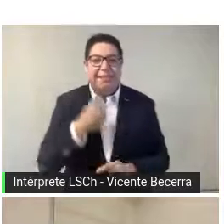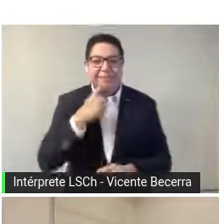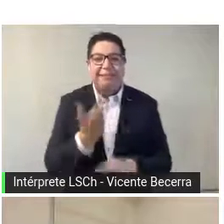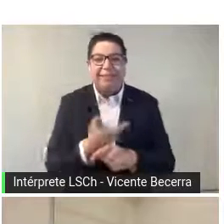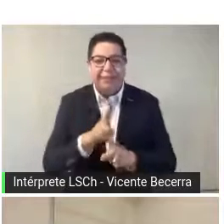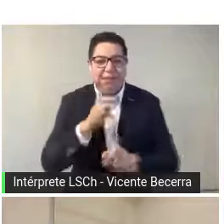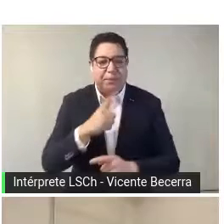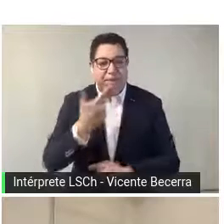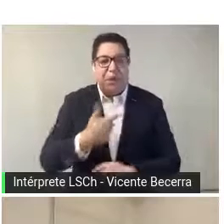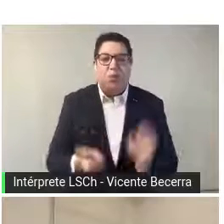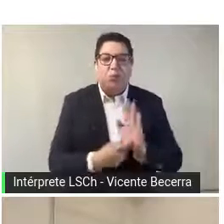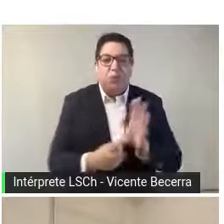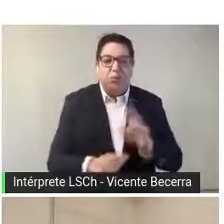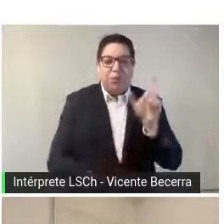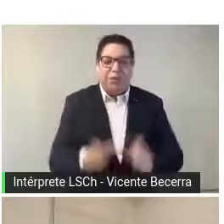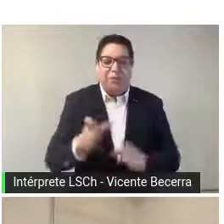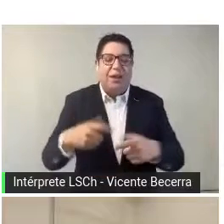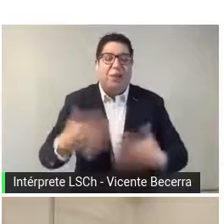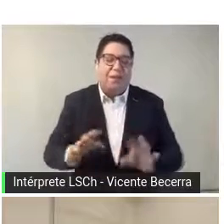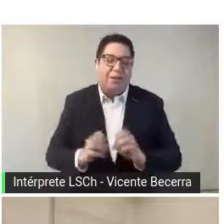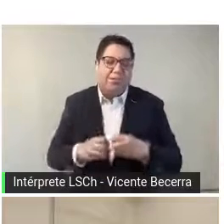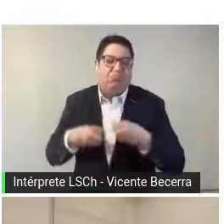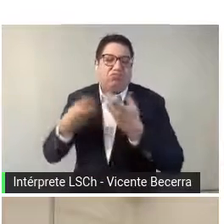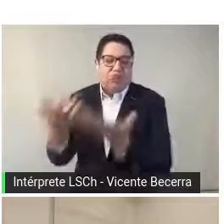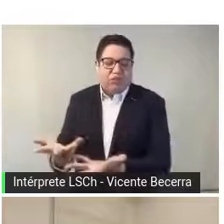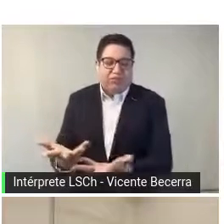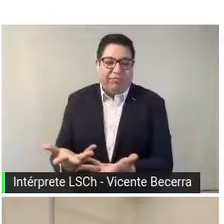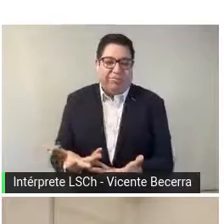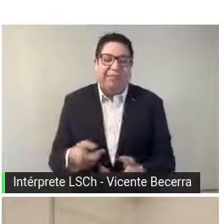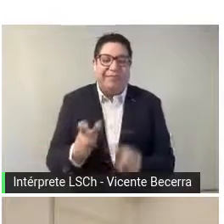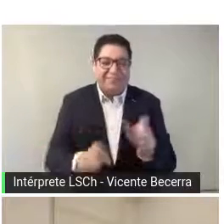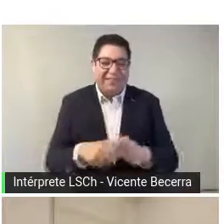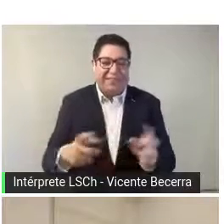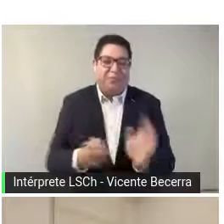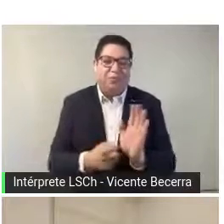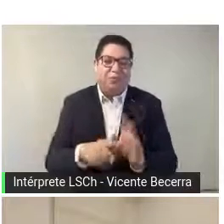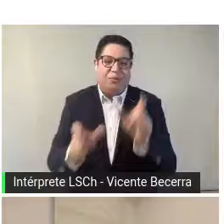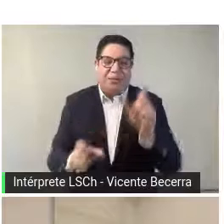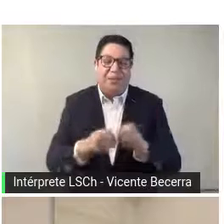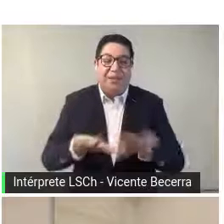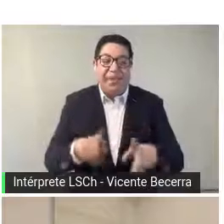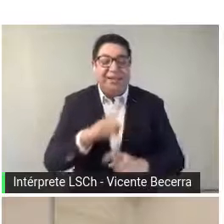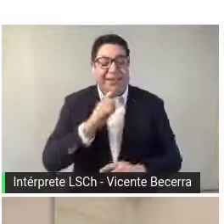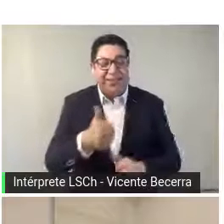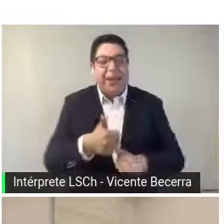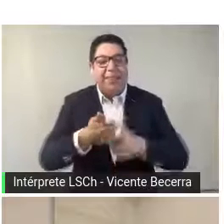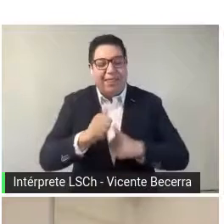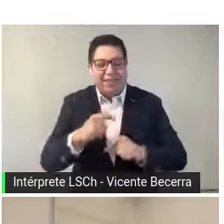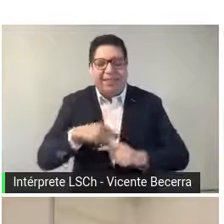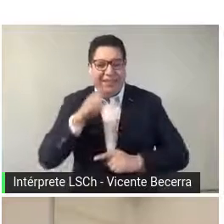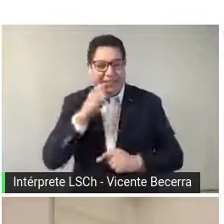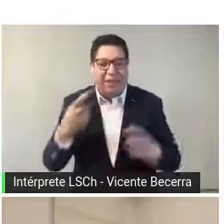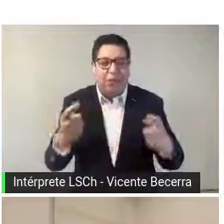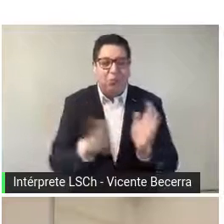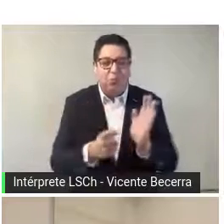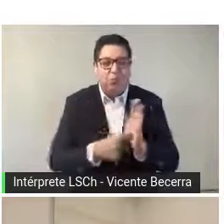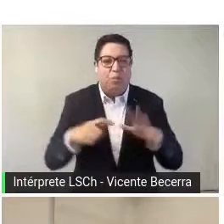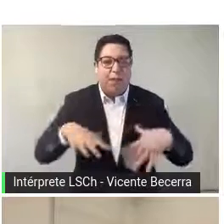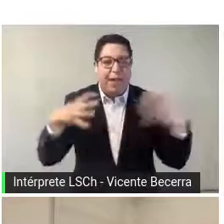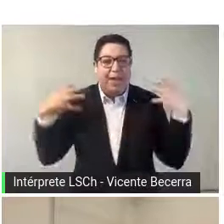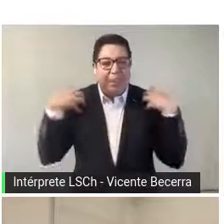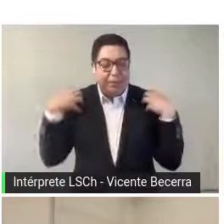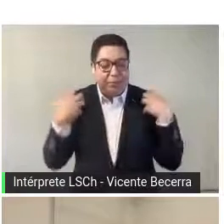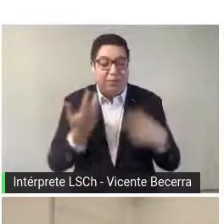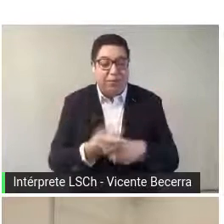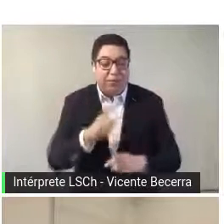en un gran número de personas. Y eso yo creo que es un tremendo desafío, es una tremenda responsabilidad y también